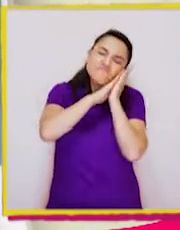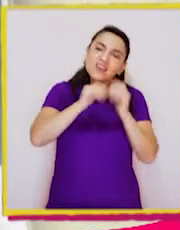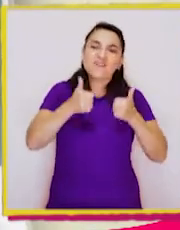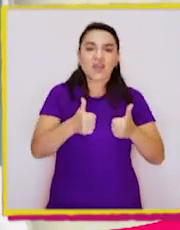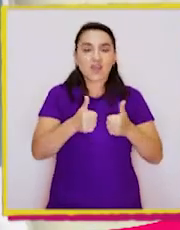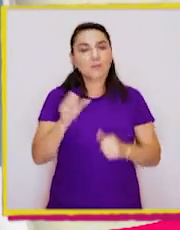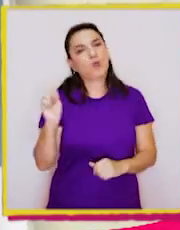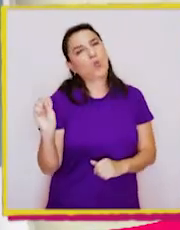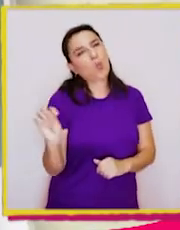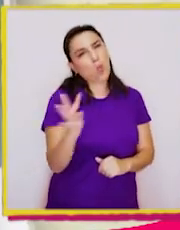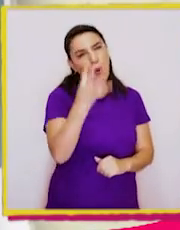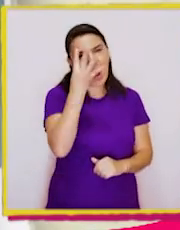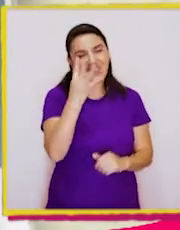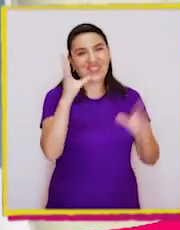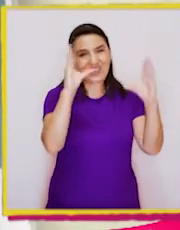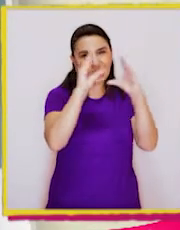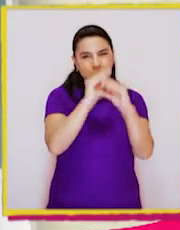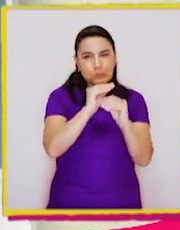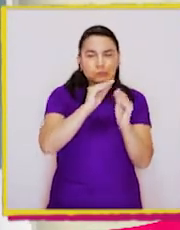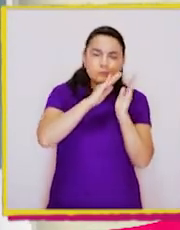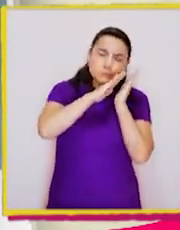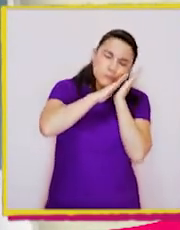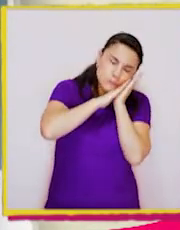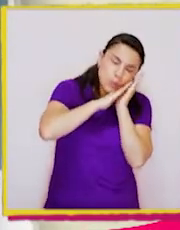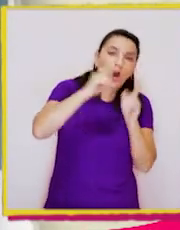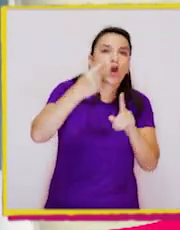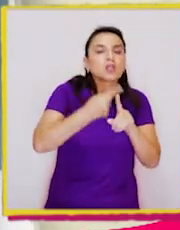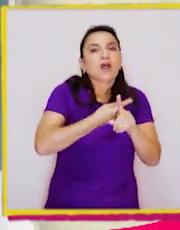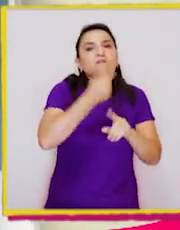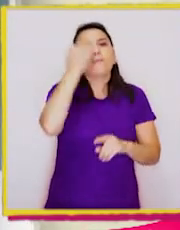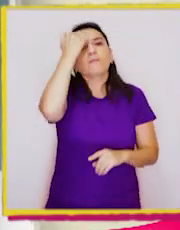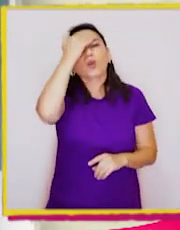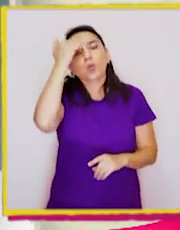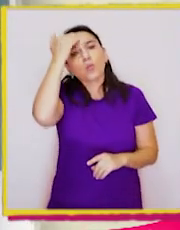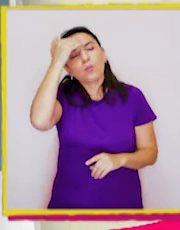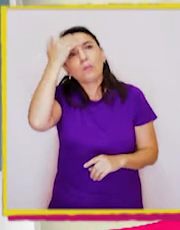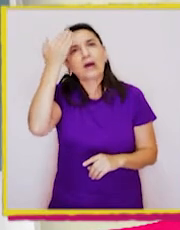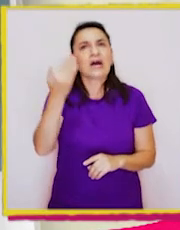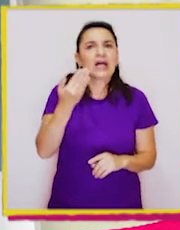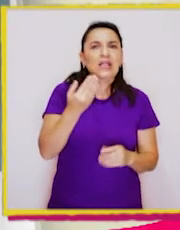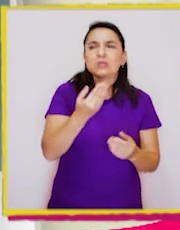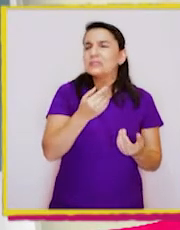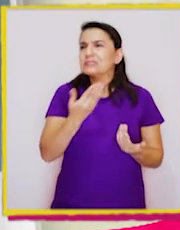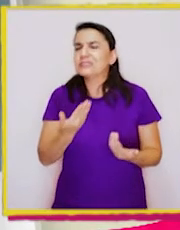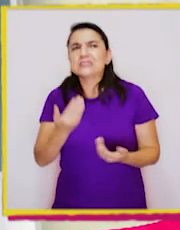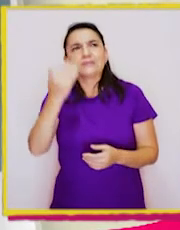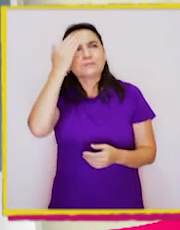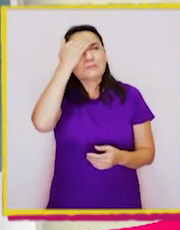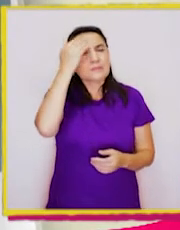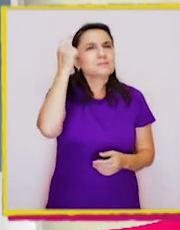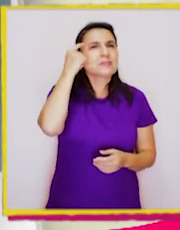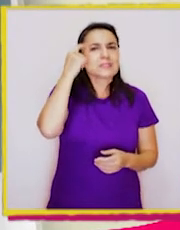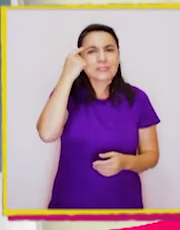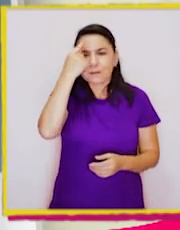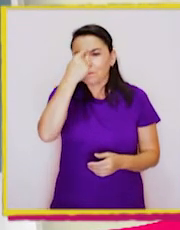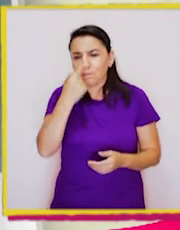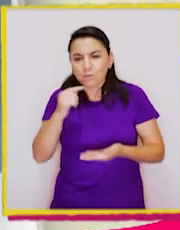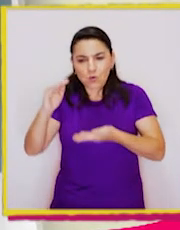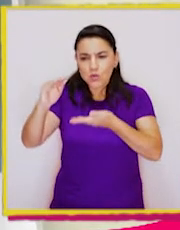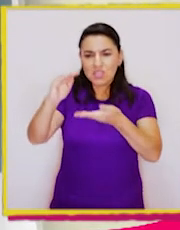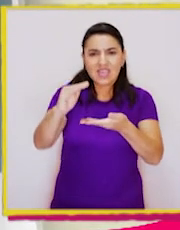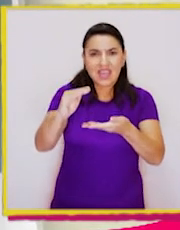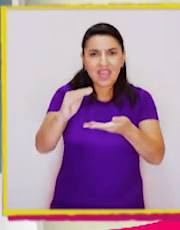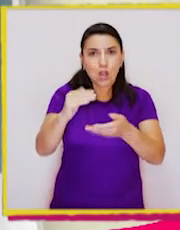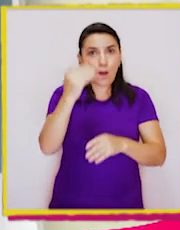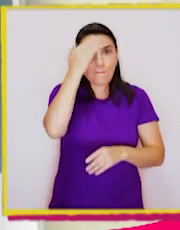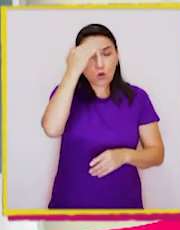la cuarta noche, Ramón empezó a preocuparse nuevamente. No podía dejar de pensar en sus muñecos. Les